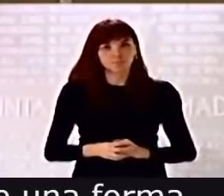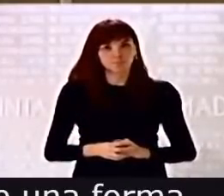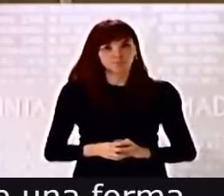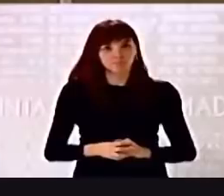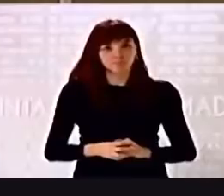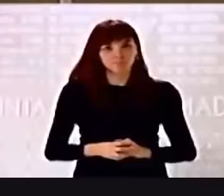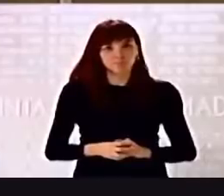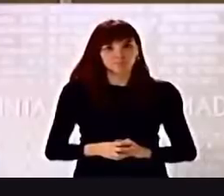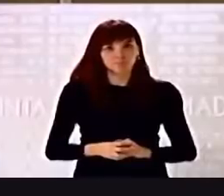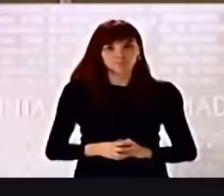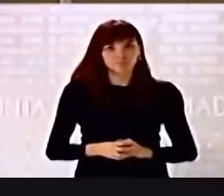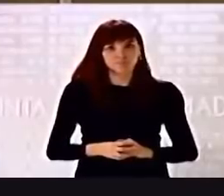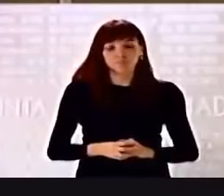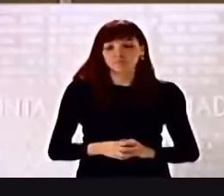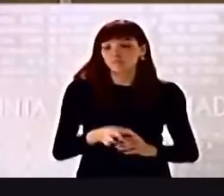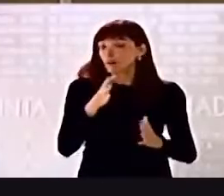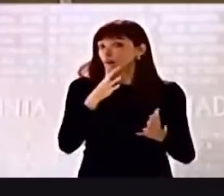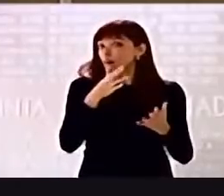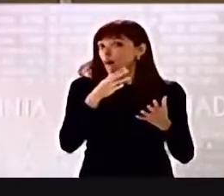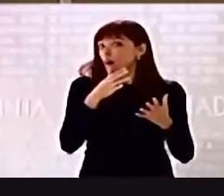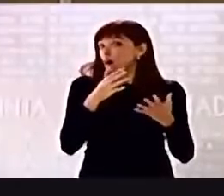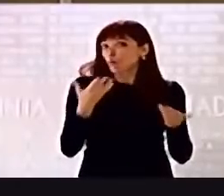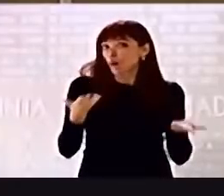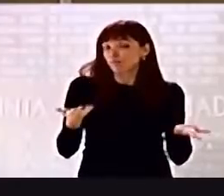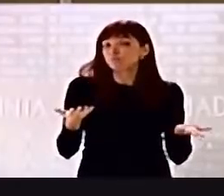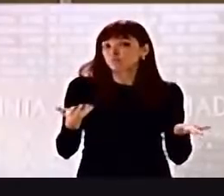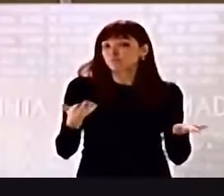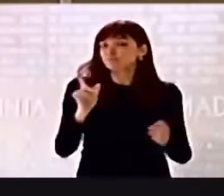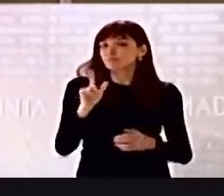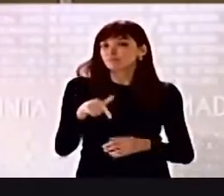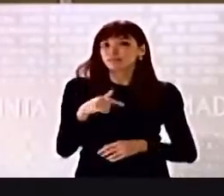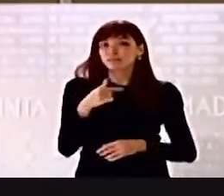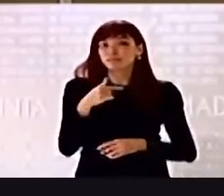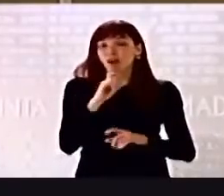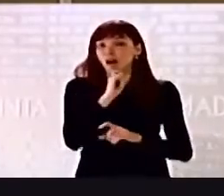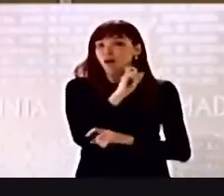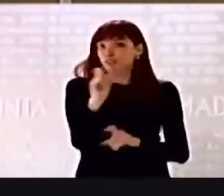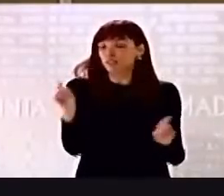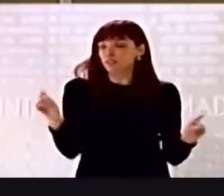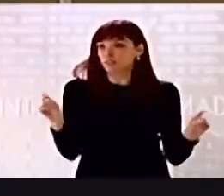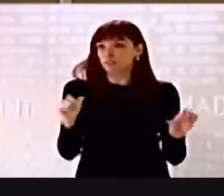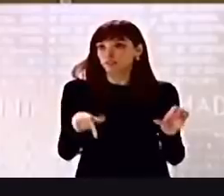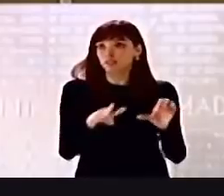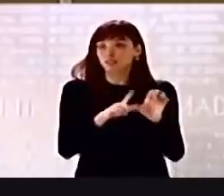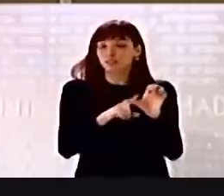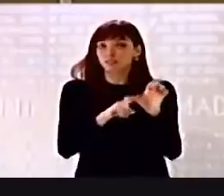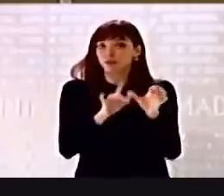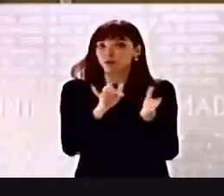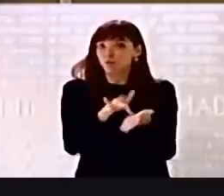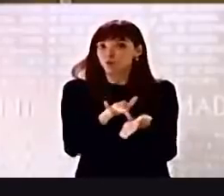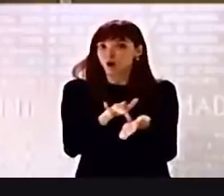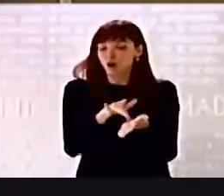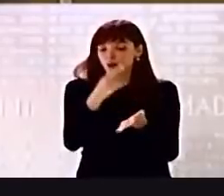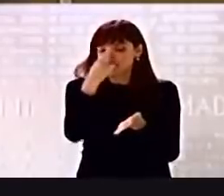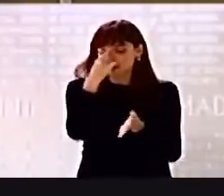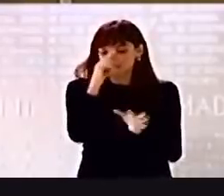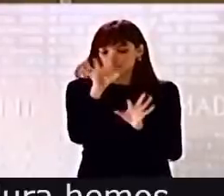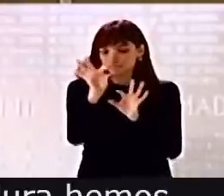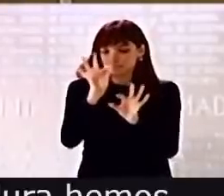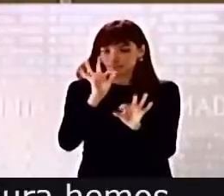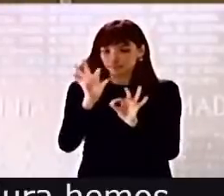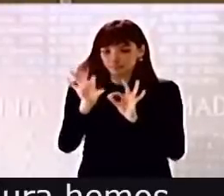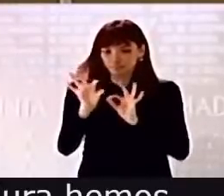Debemos decir en este momento que en Extremadura hemos tomado decisiones,